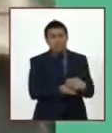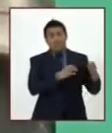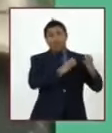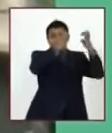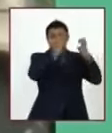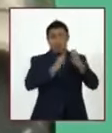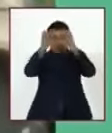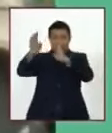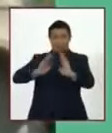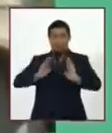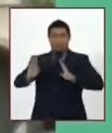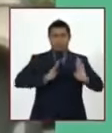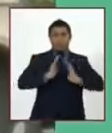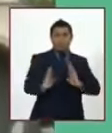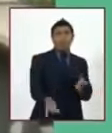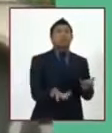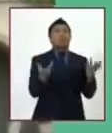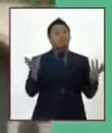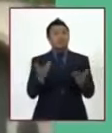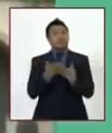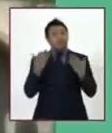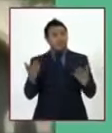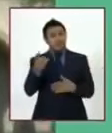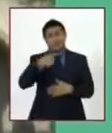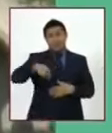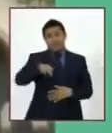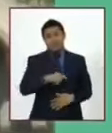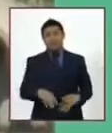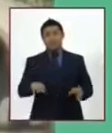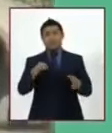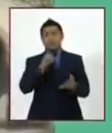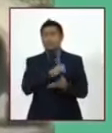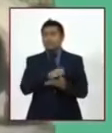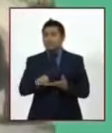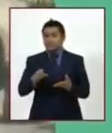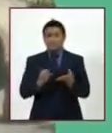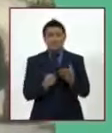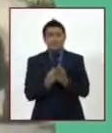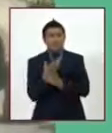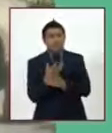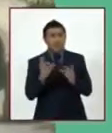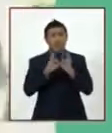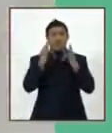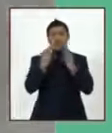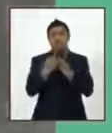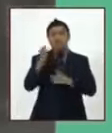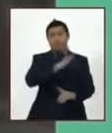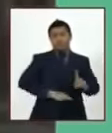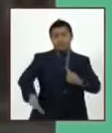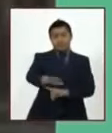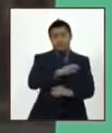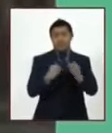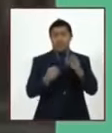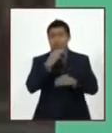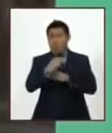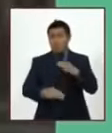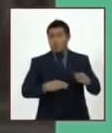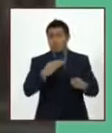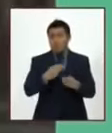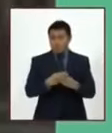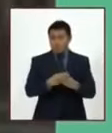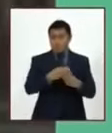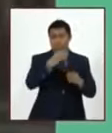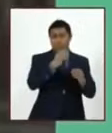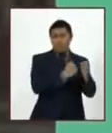militares, los que van a determinar la nueva conformación del paisaje. Va a ser el mundo civil frente al